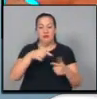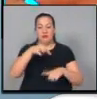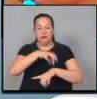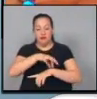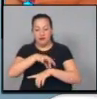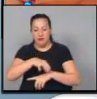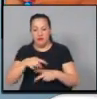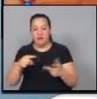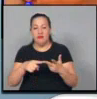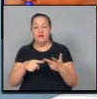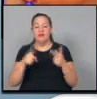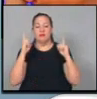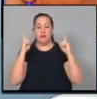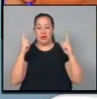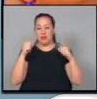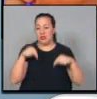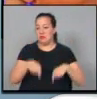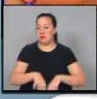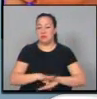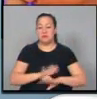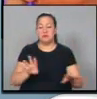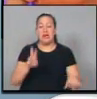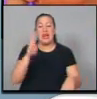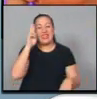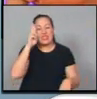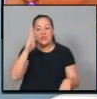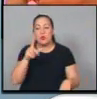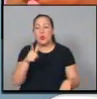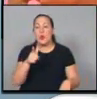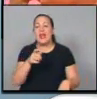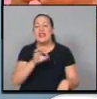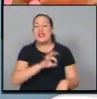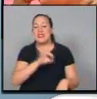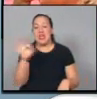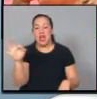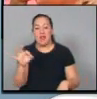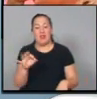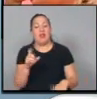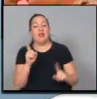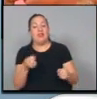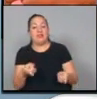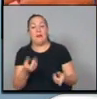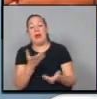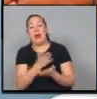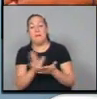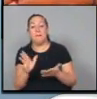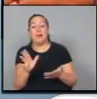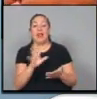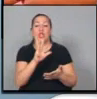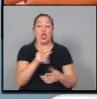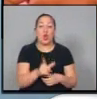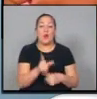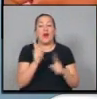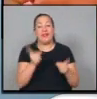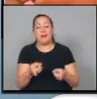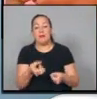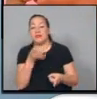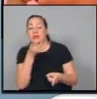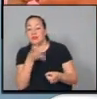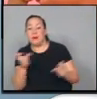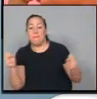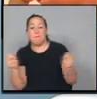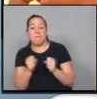médicos y maestros. Ya no respeto por nadie. Bueno, claro, porque además está la maldad, ¿no? El hecho de robar, pero además destruir,